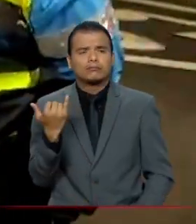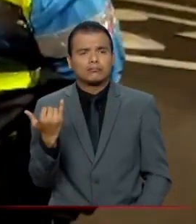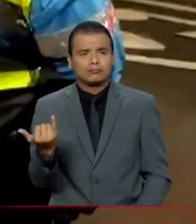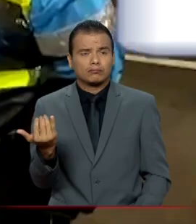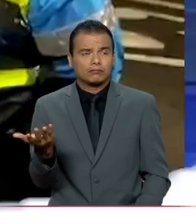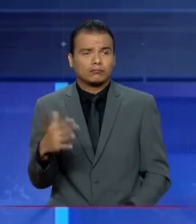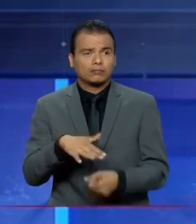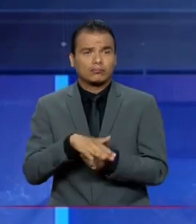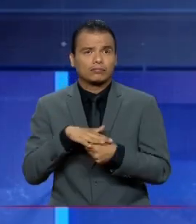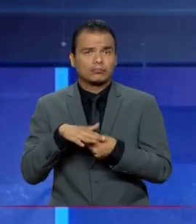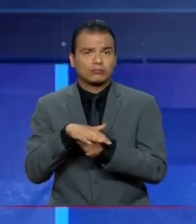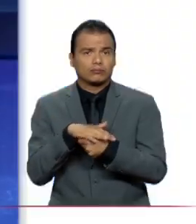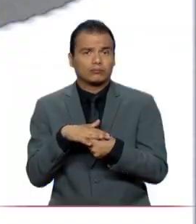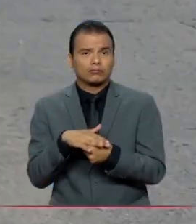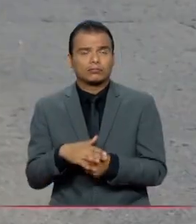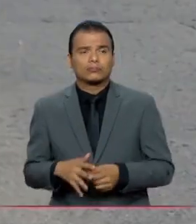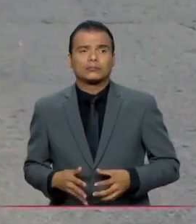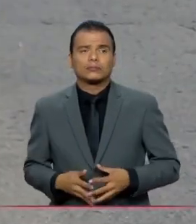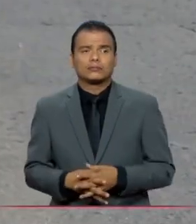toda la ciudad.